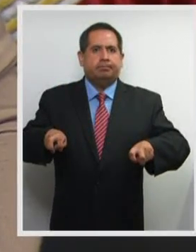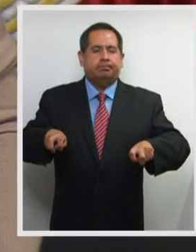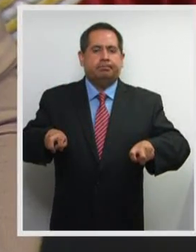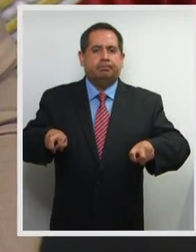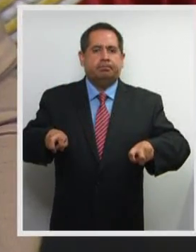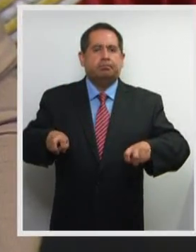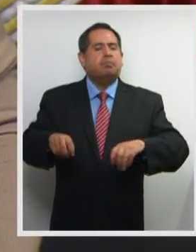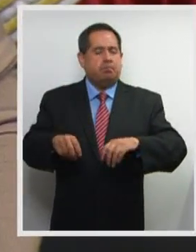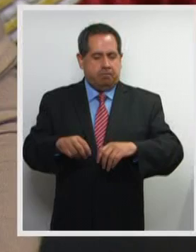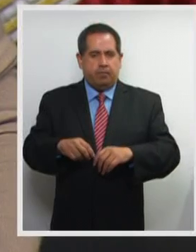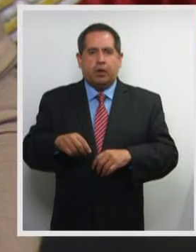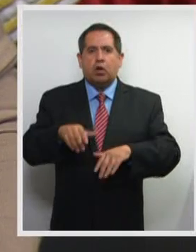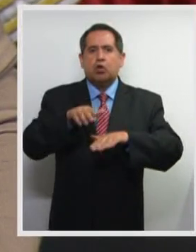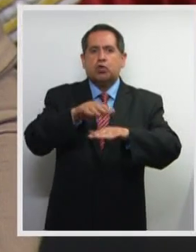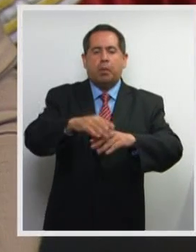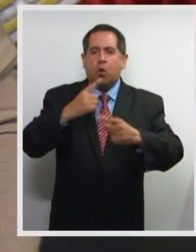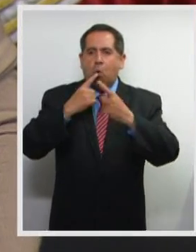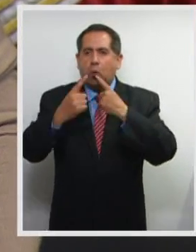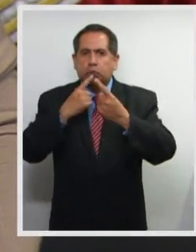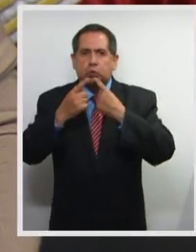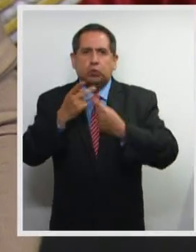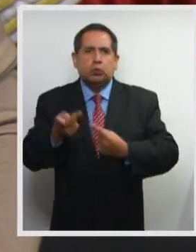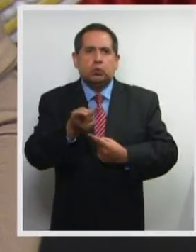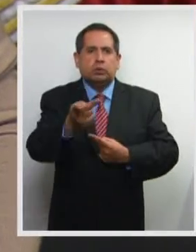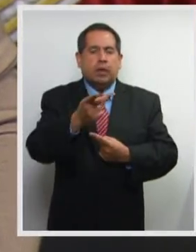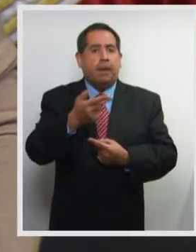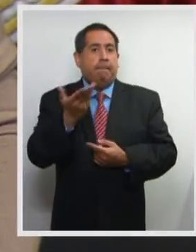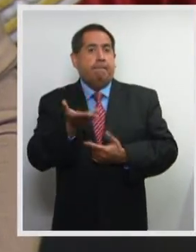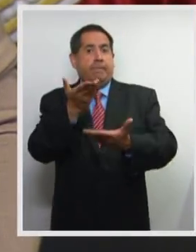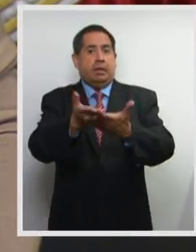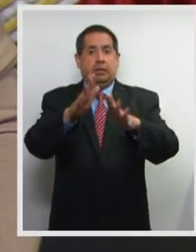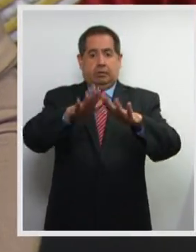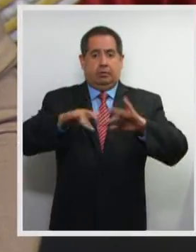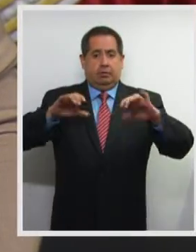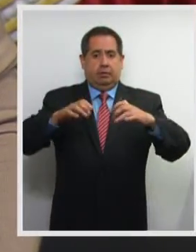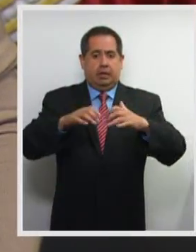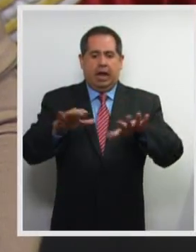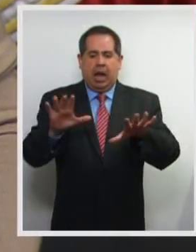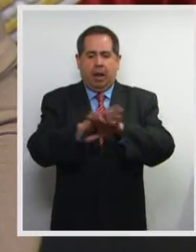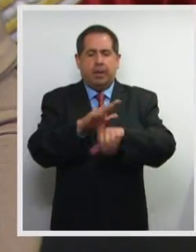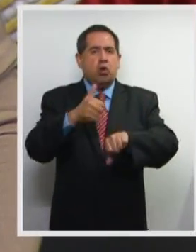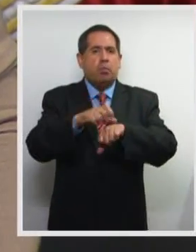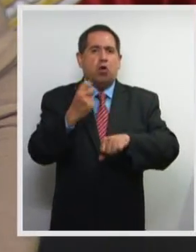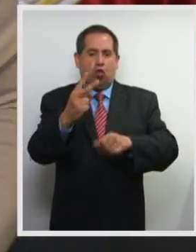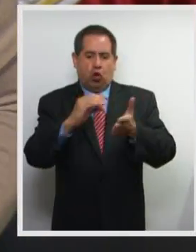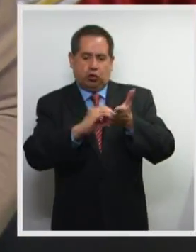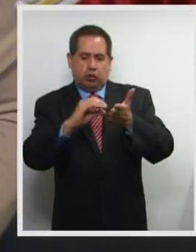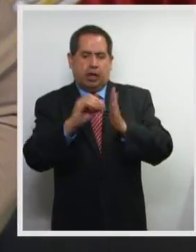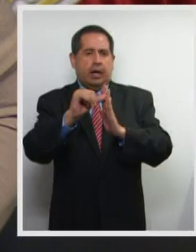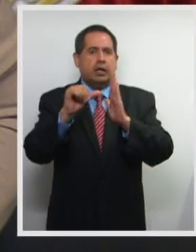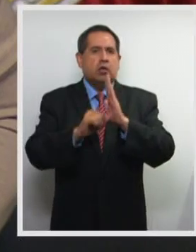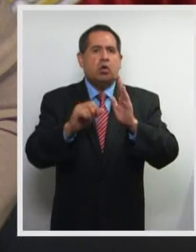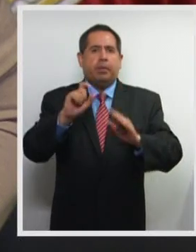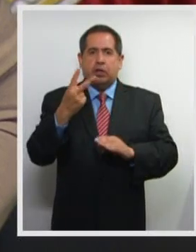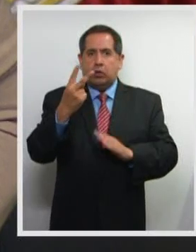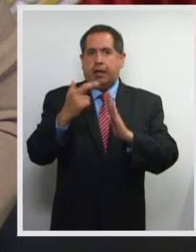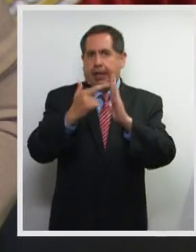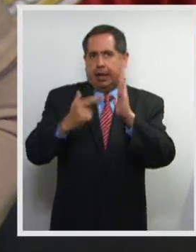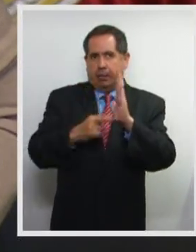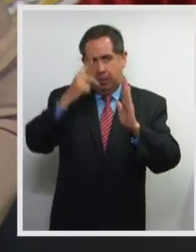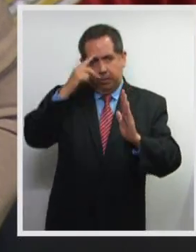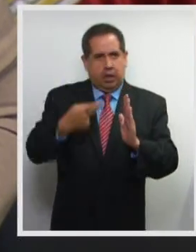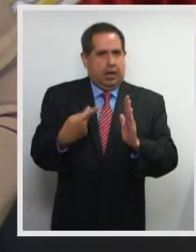acuerdo de la mesa de consulta por el que se propone al Pleno reformar el numeral 2 del artículo 22 del Reglamento para el